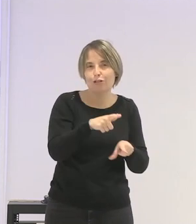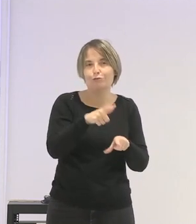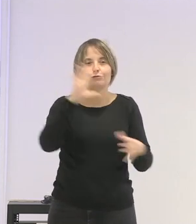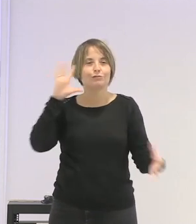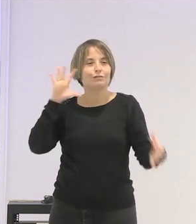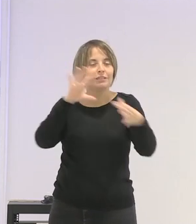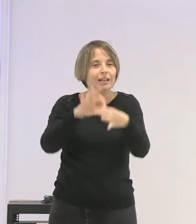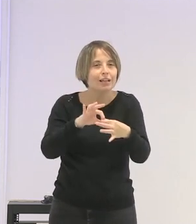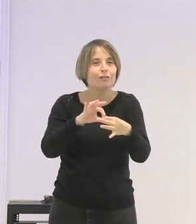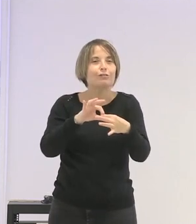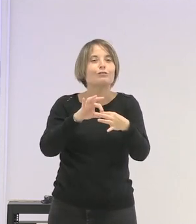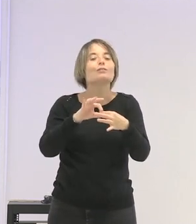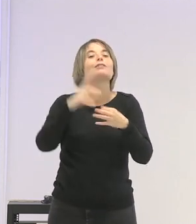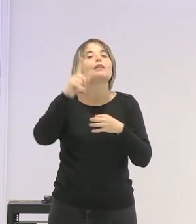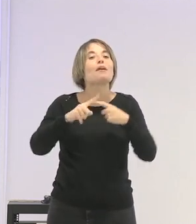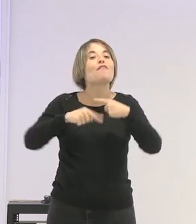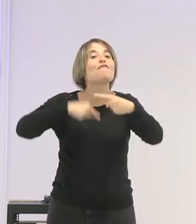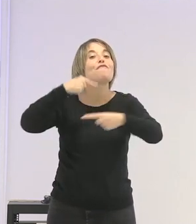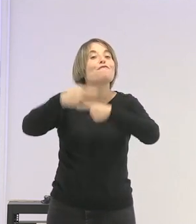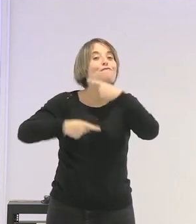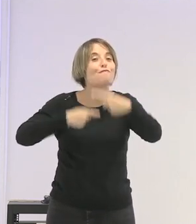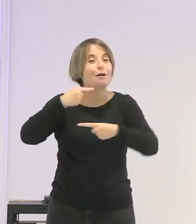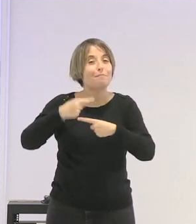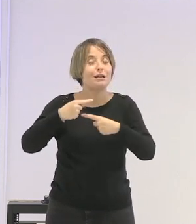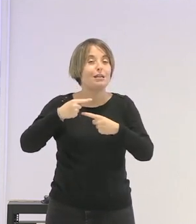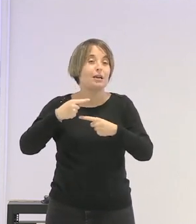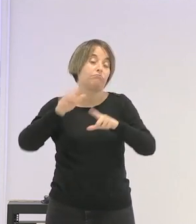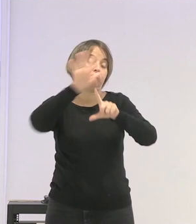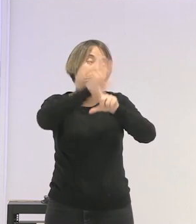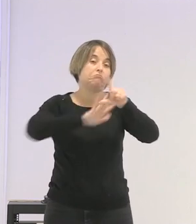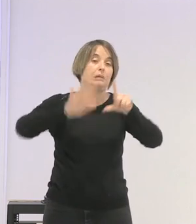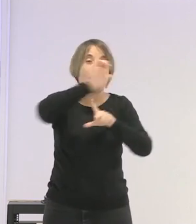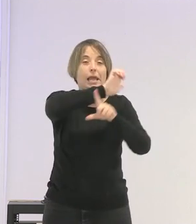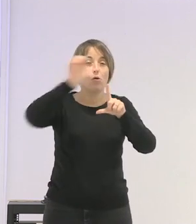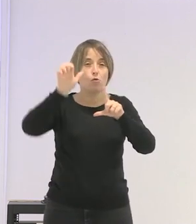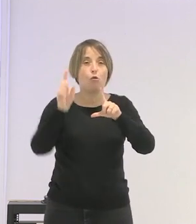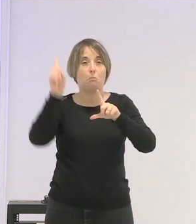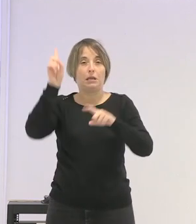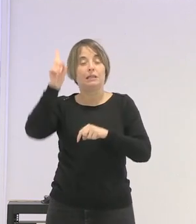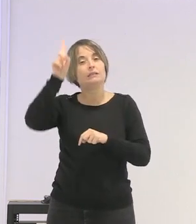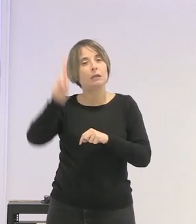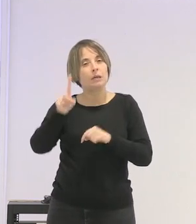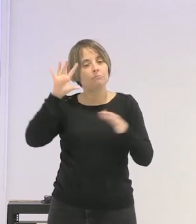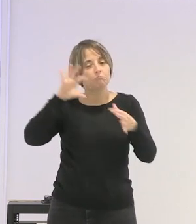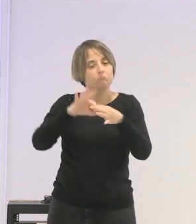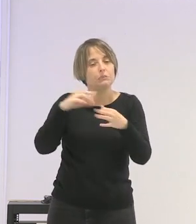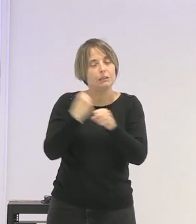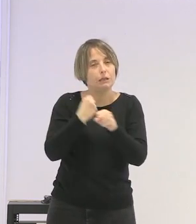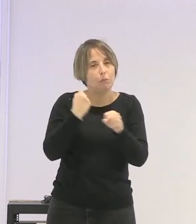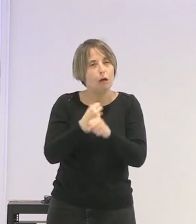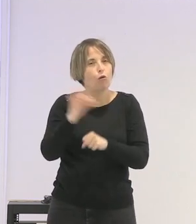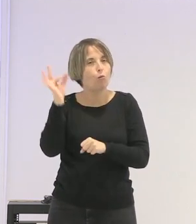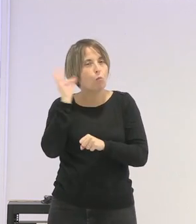con la reproducción también de la familia de clase media, que en Europa Occidental también se sostiene sobre el trabajo de estas